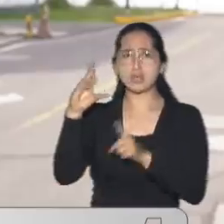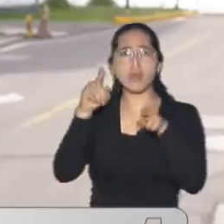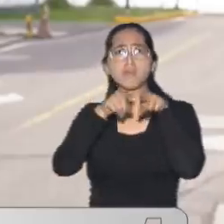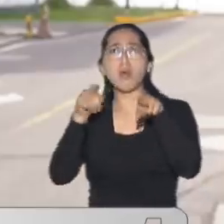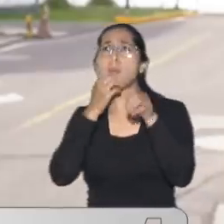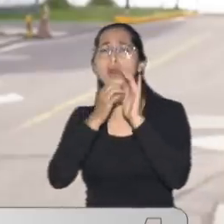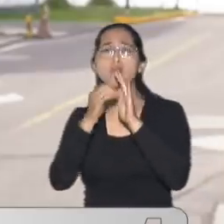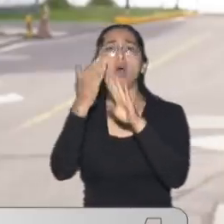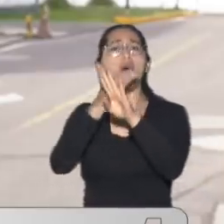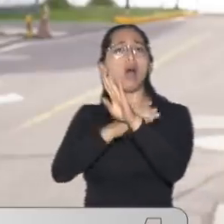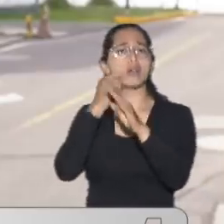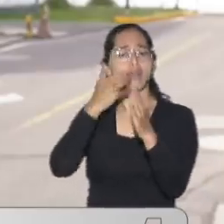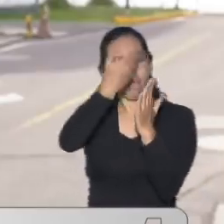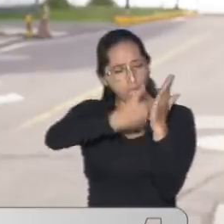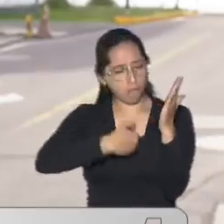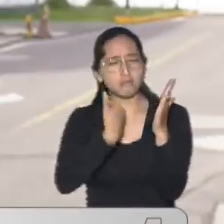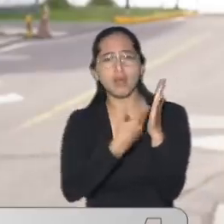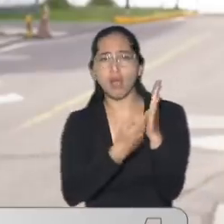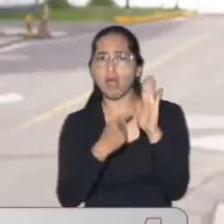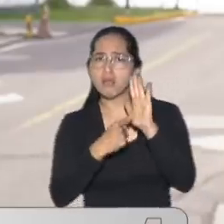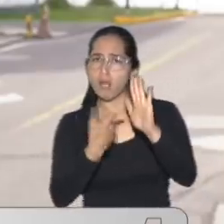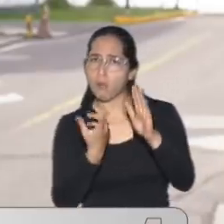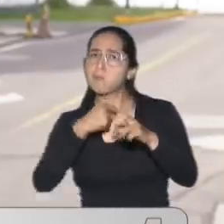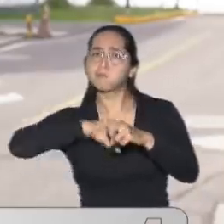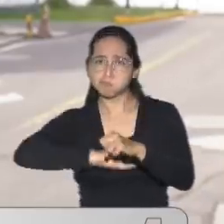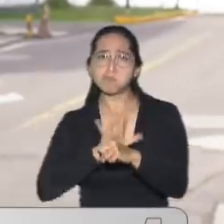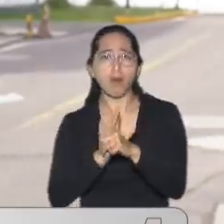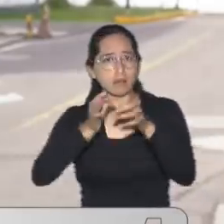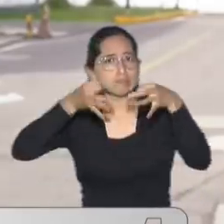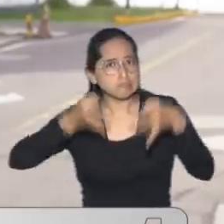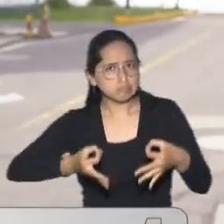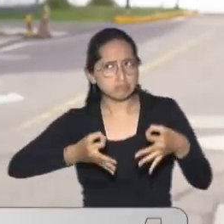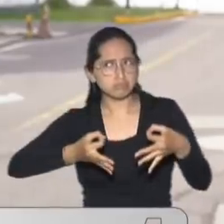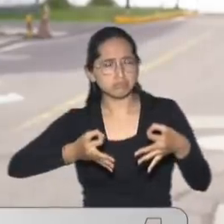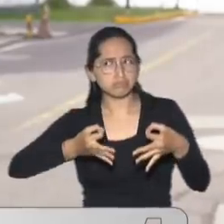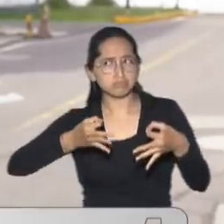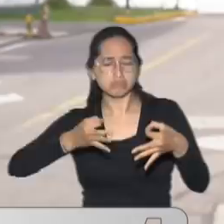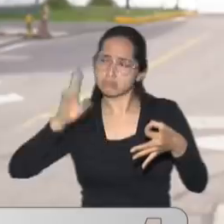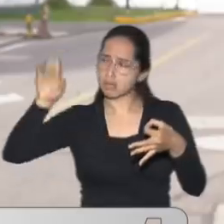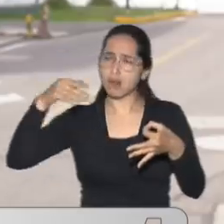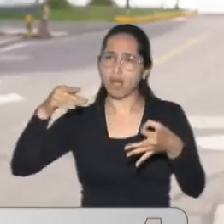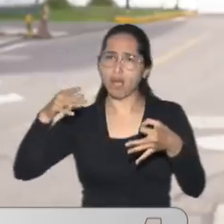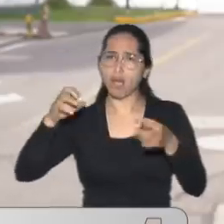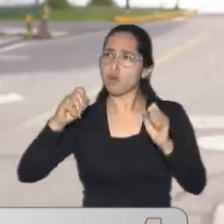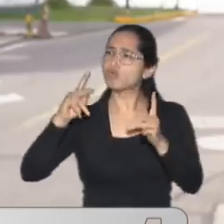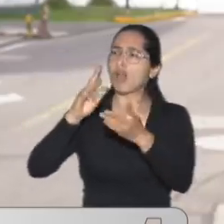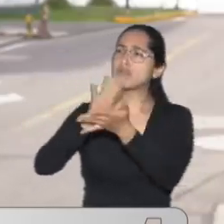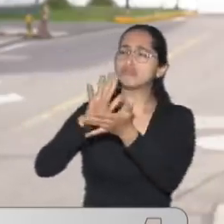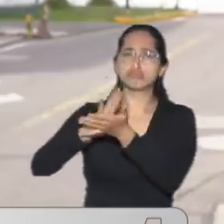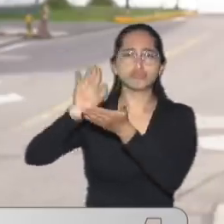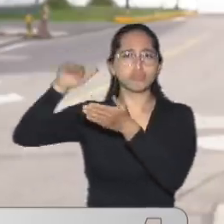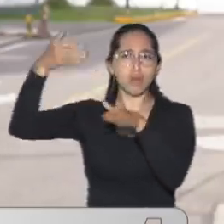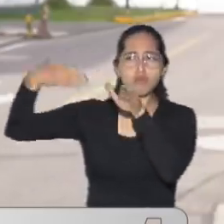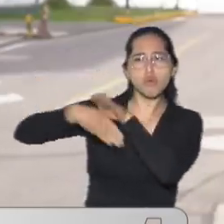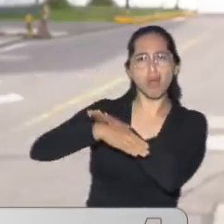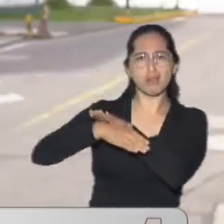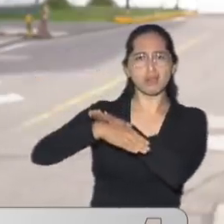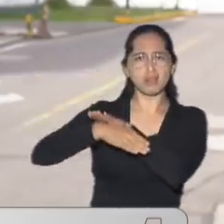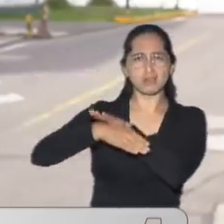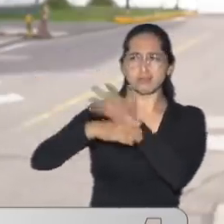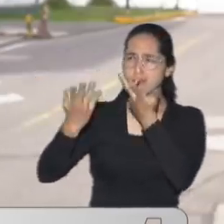anunciando la prueba positiva de COVID-19, les permitan viajar en compañía de todos